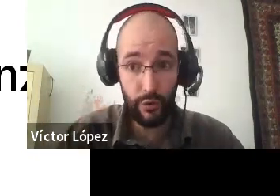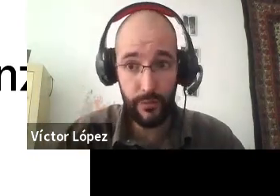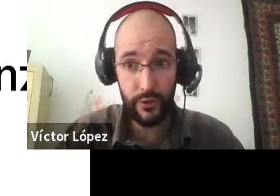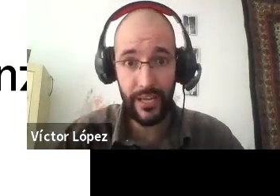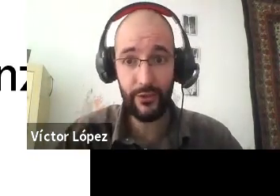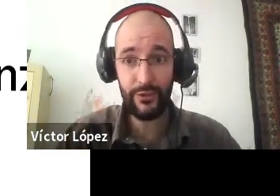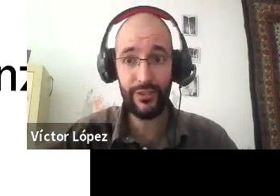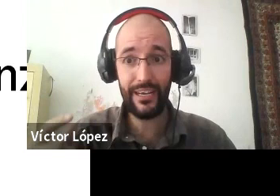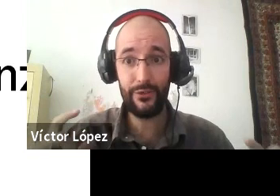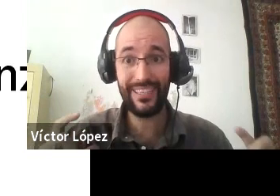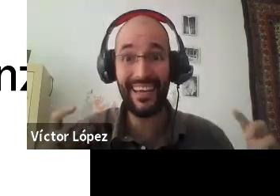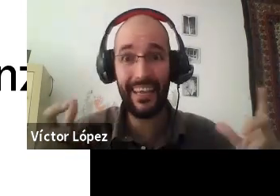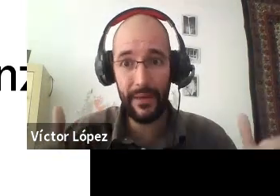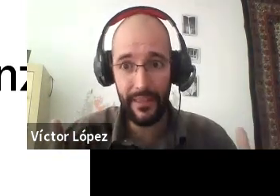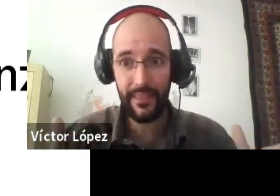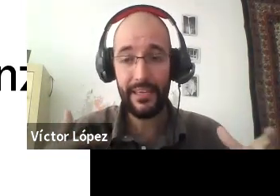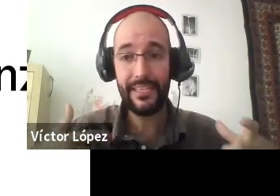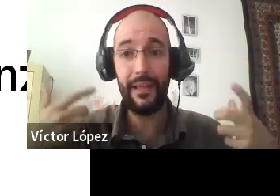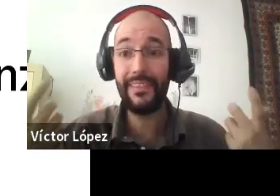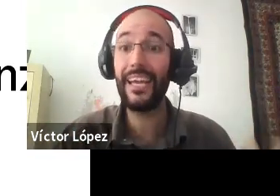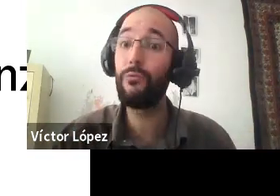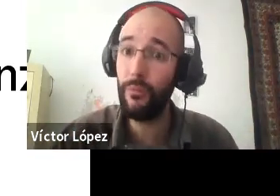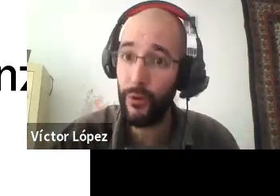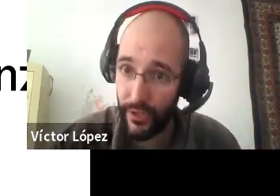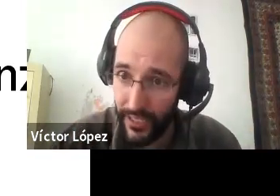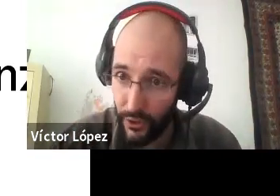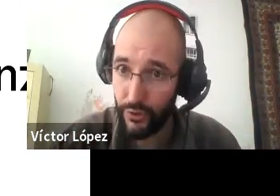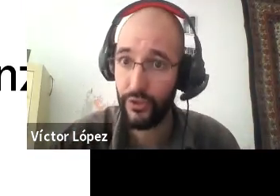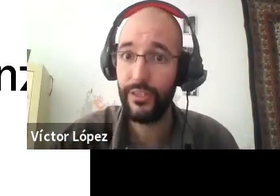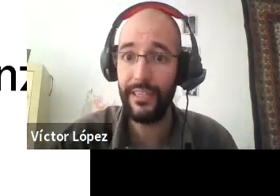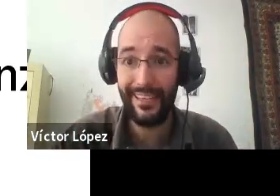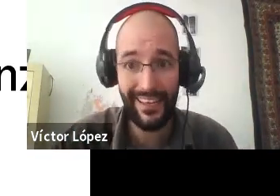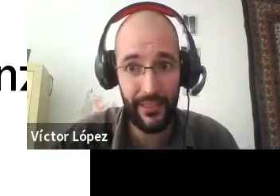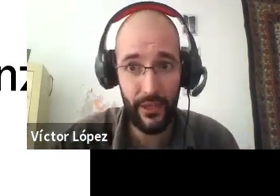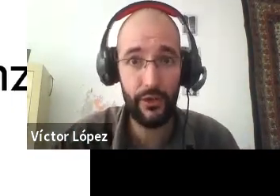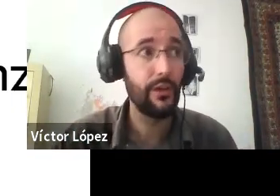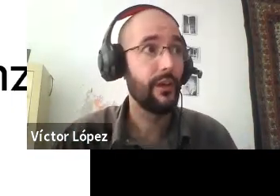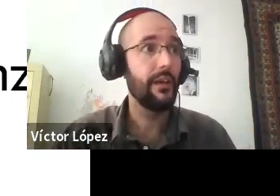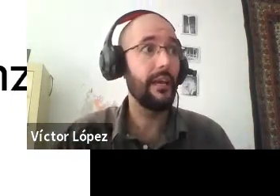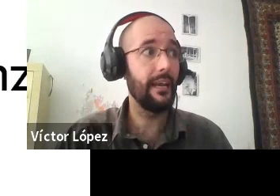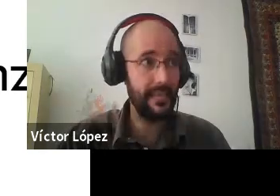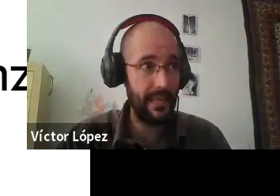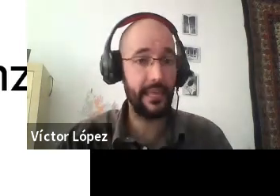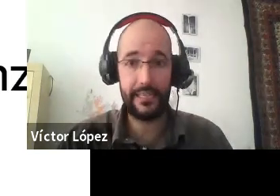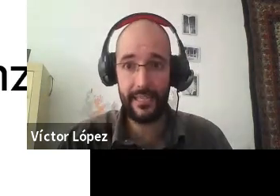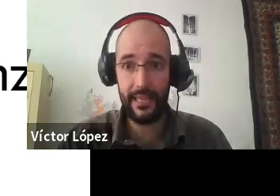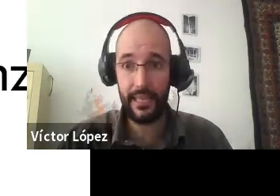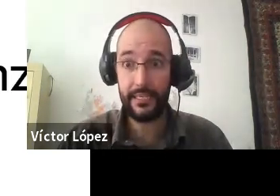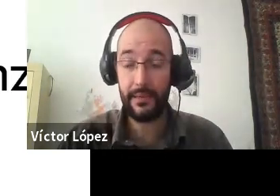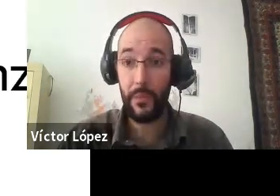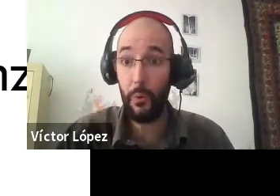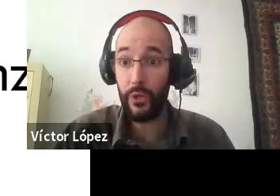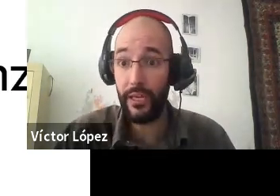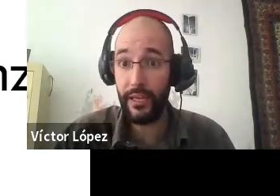con los últimos años, digamos, cada vez se plantean nuevos retos de la indagación en la enseñanza de las